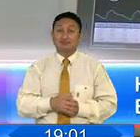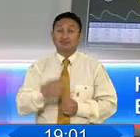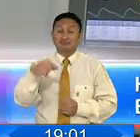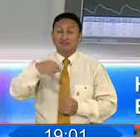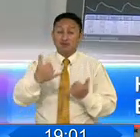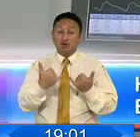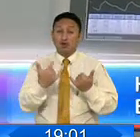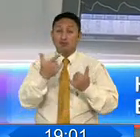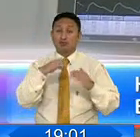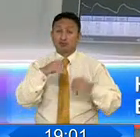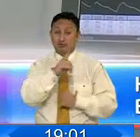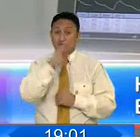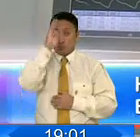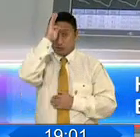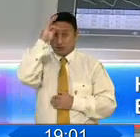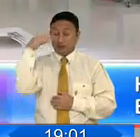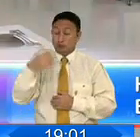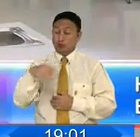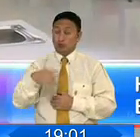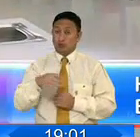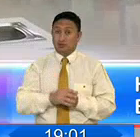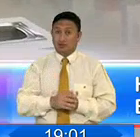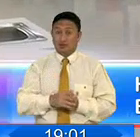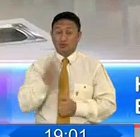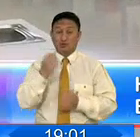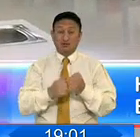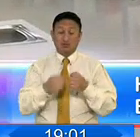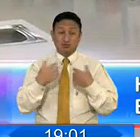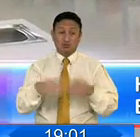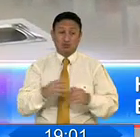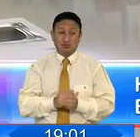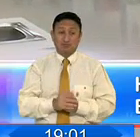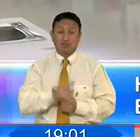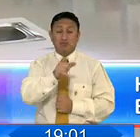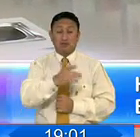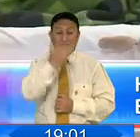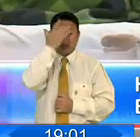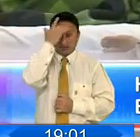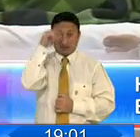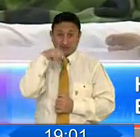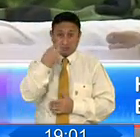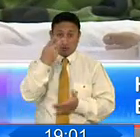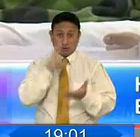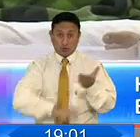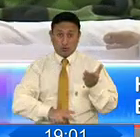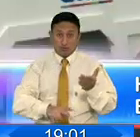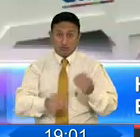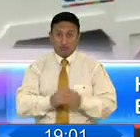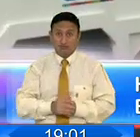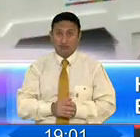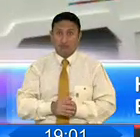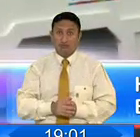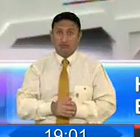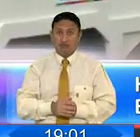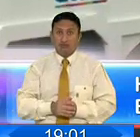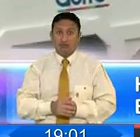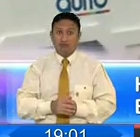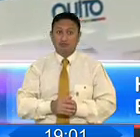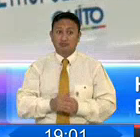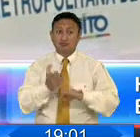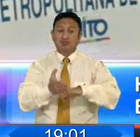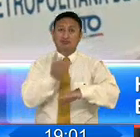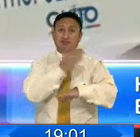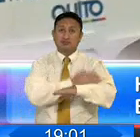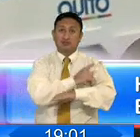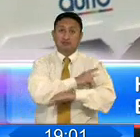de la casa de salud es aún más complejo. La atención a los enfermos se ha duplicado con respecto al año anterior. En los meses de octubre,